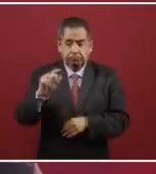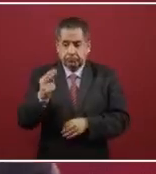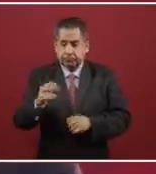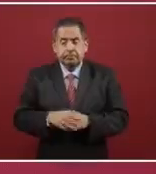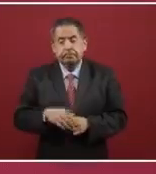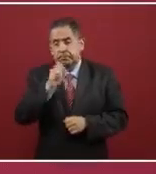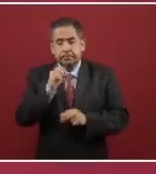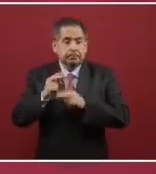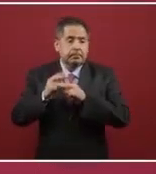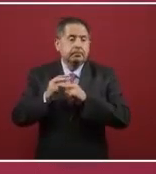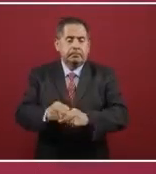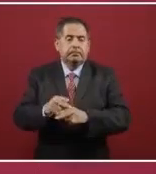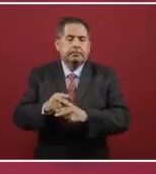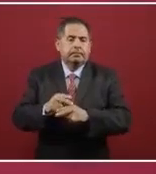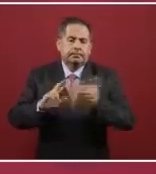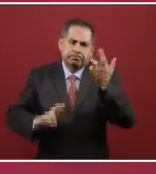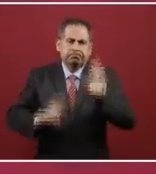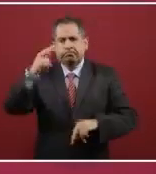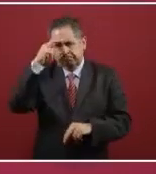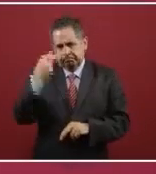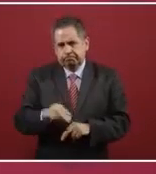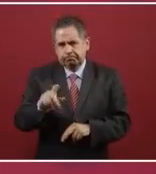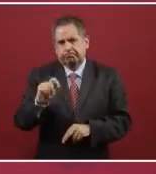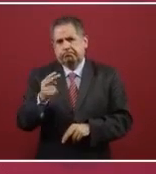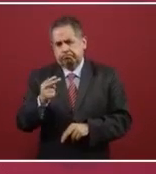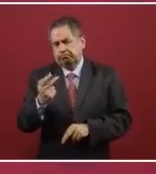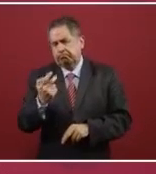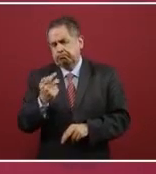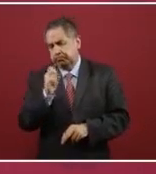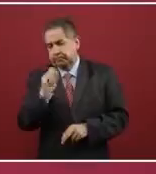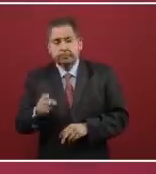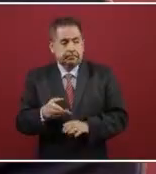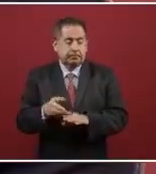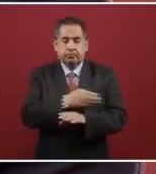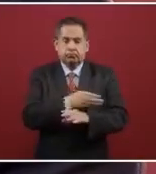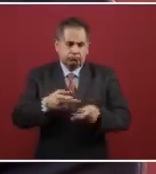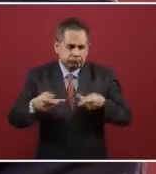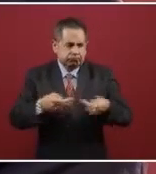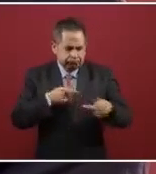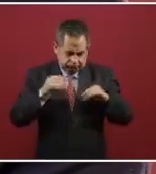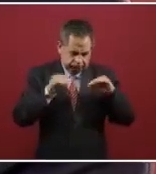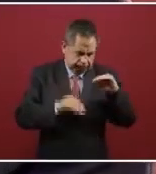el aniversario de la Revolución Mexicana, y vamos a preparar